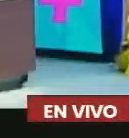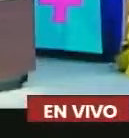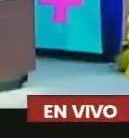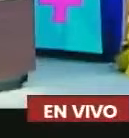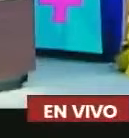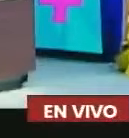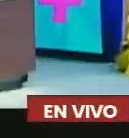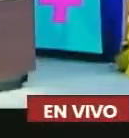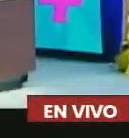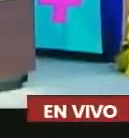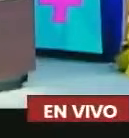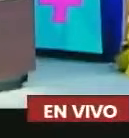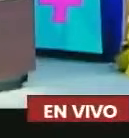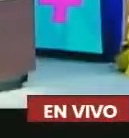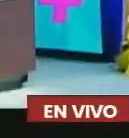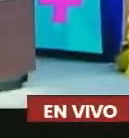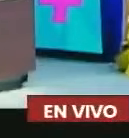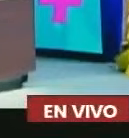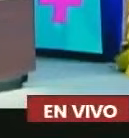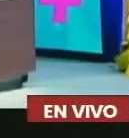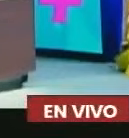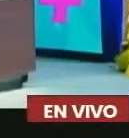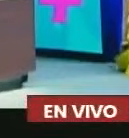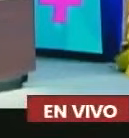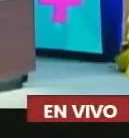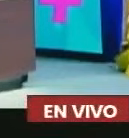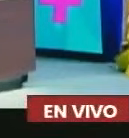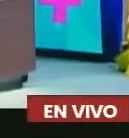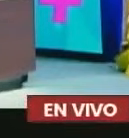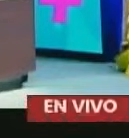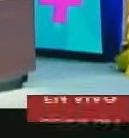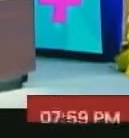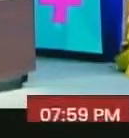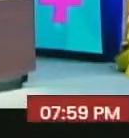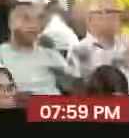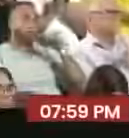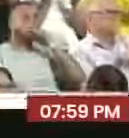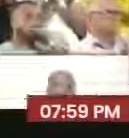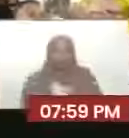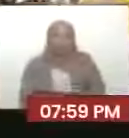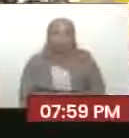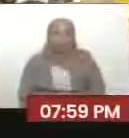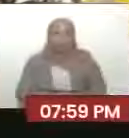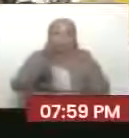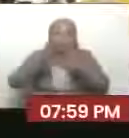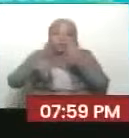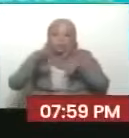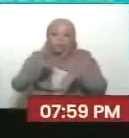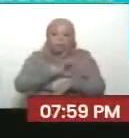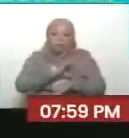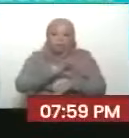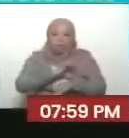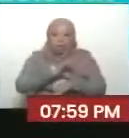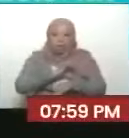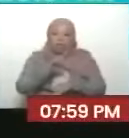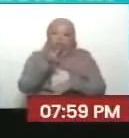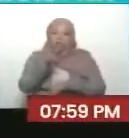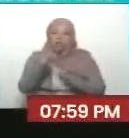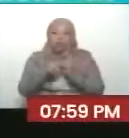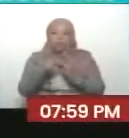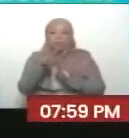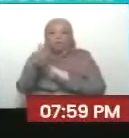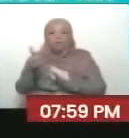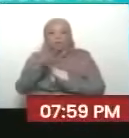Dicho y hecho. 15 de enero 2022, arrancaba la nueva época con